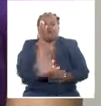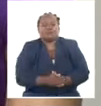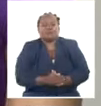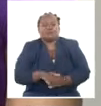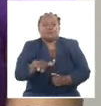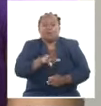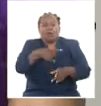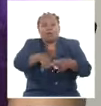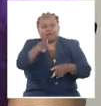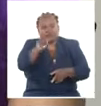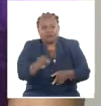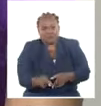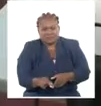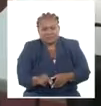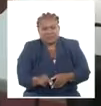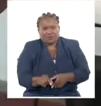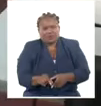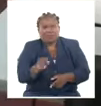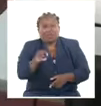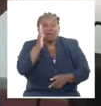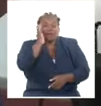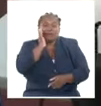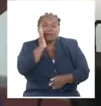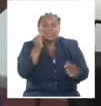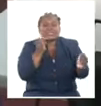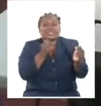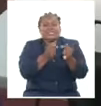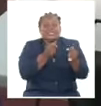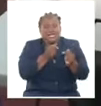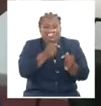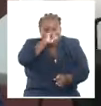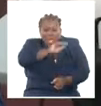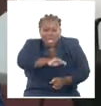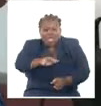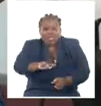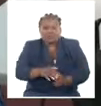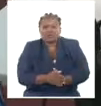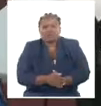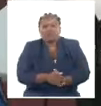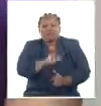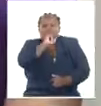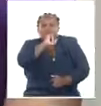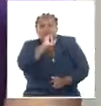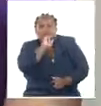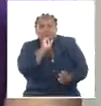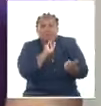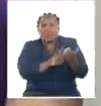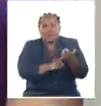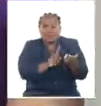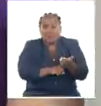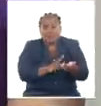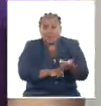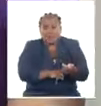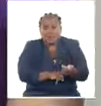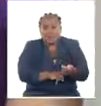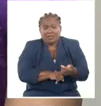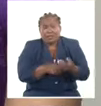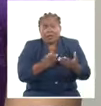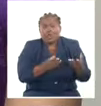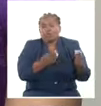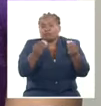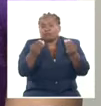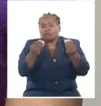otros parientes o personas afectivamente cercanas al menor, la madre o el padre afín, cuando en ello se delega